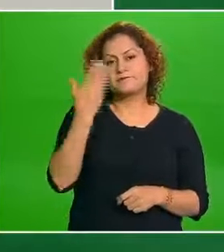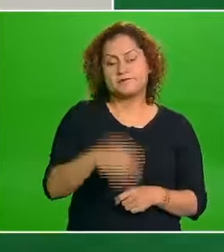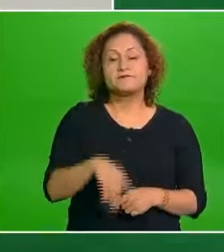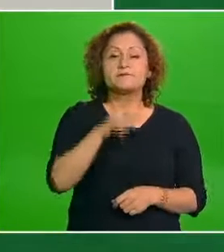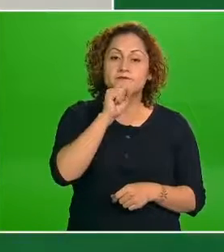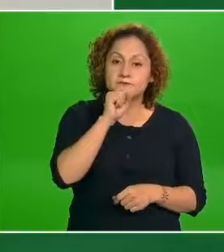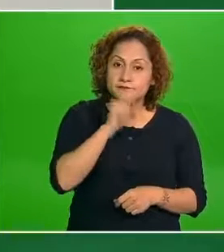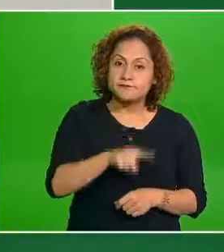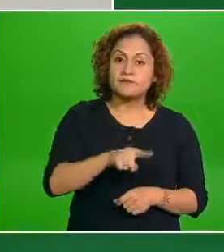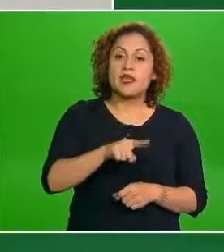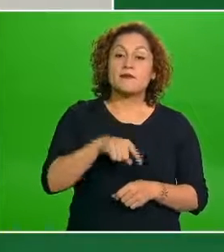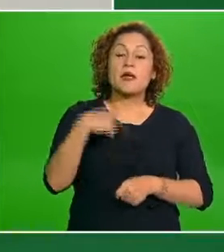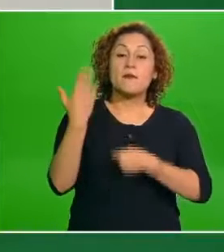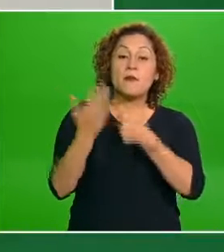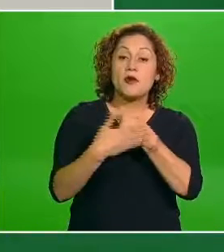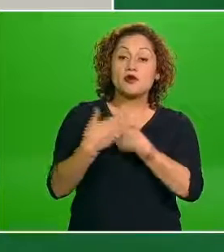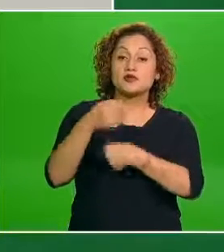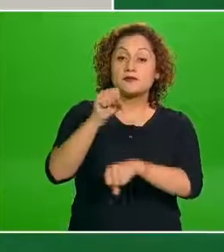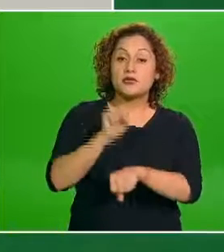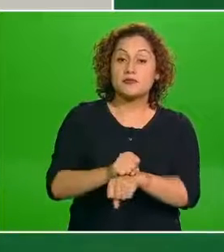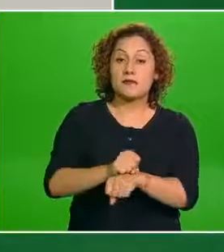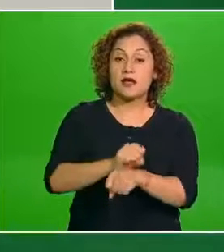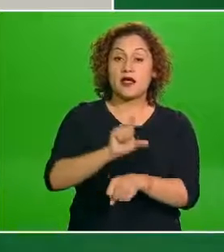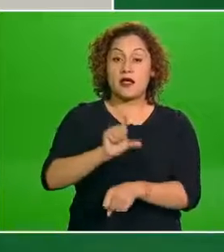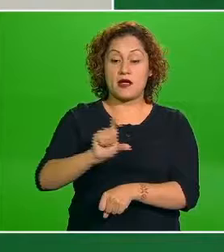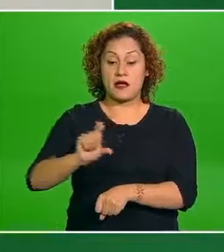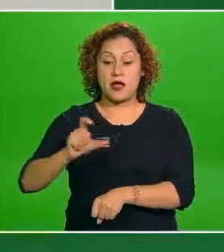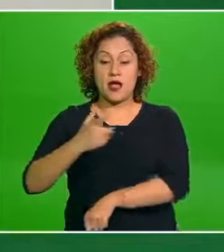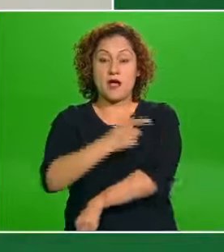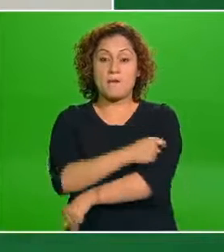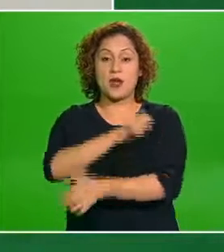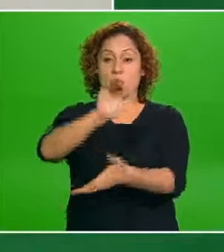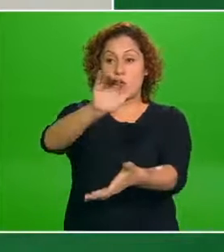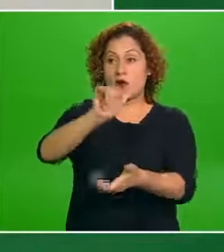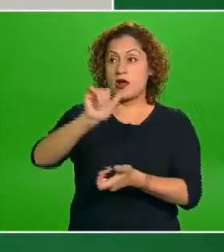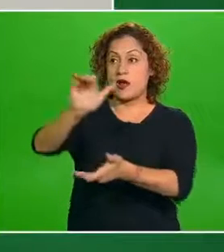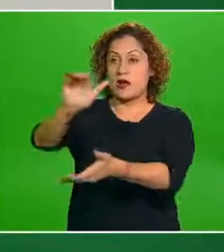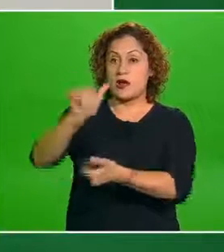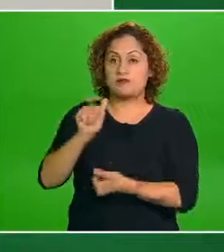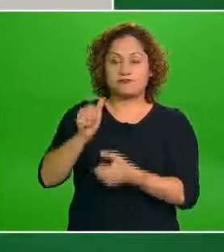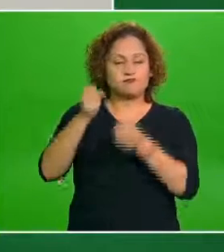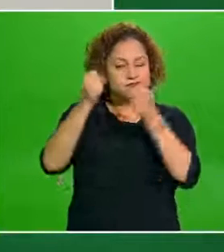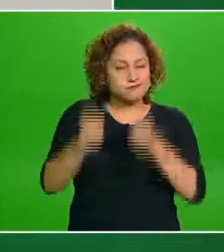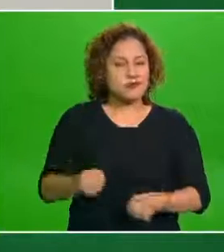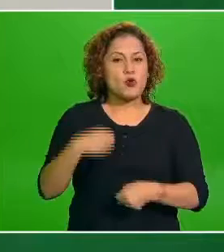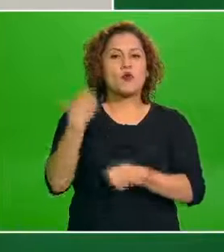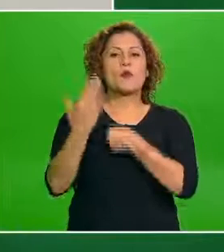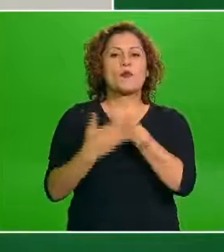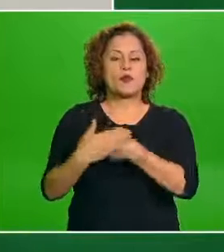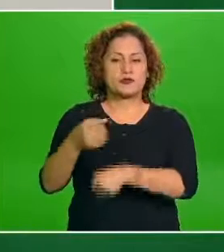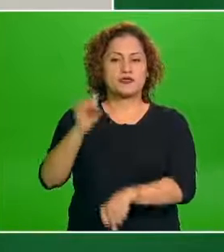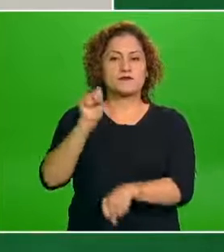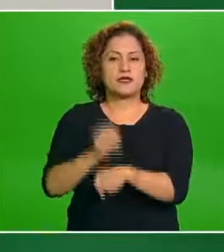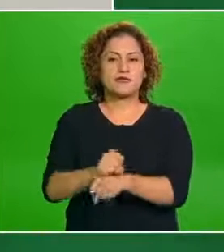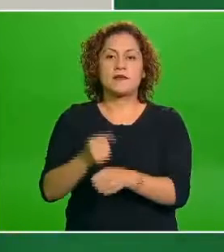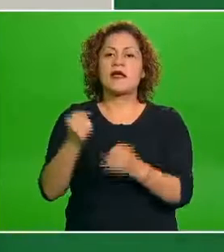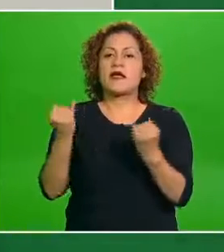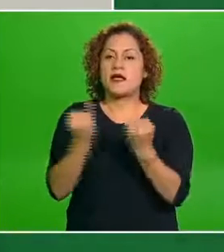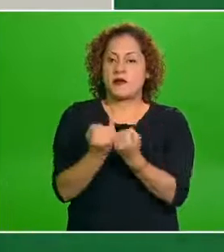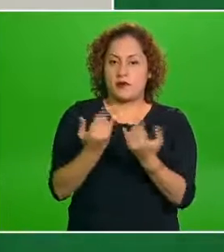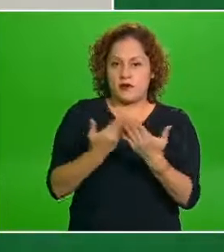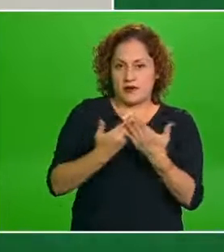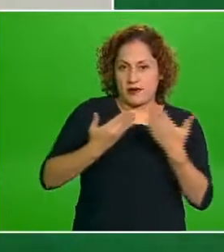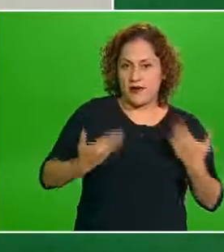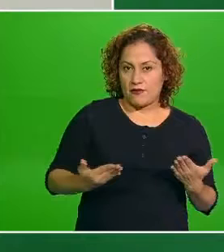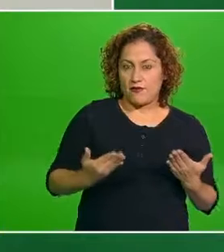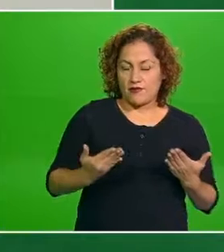de dosis en las siguientes semanas, muy probablemente no solo vamos a repetir esta semana que fue muy buena para efectos de la estrategia, sino que de